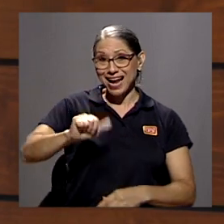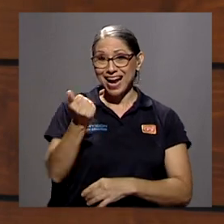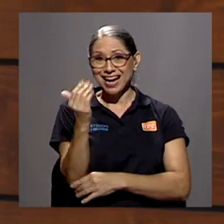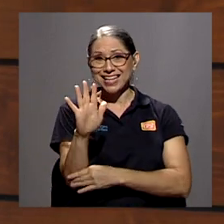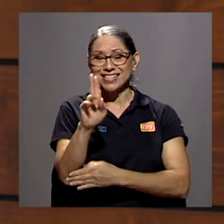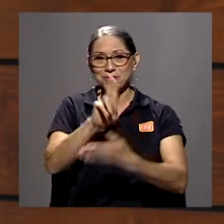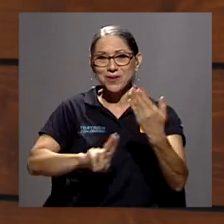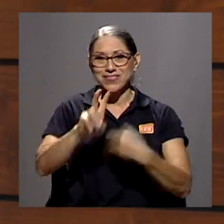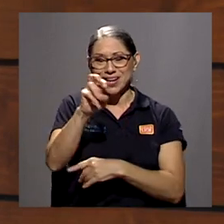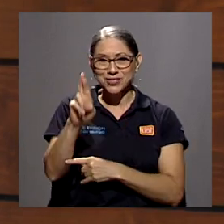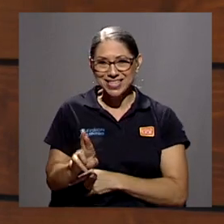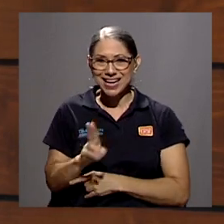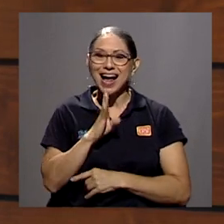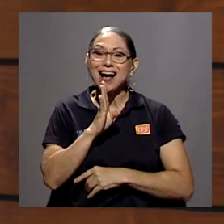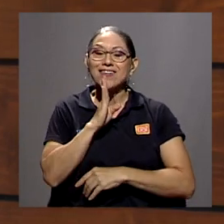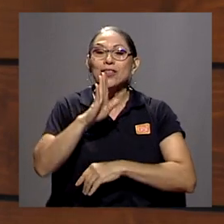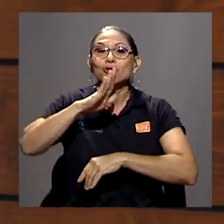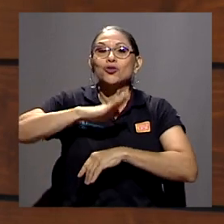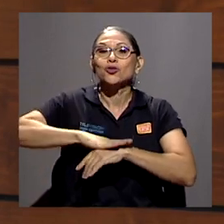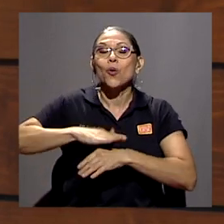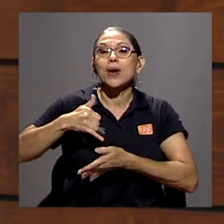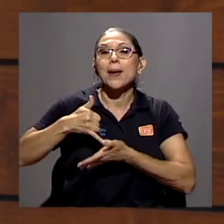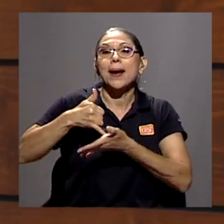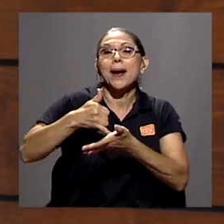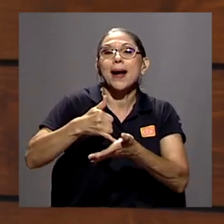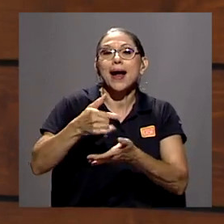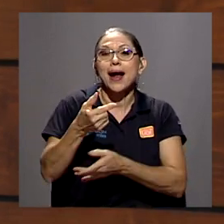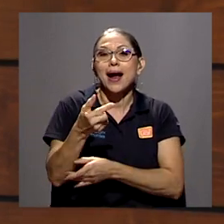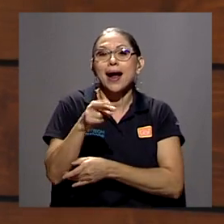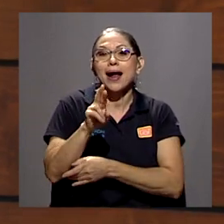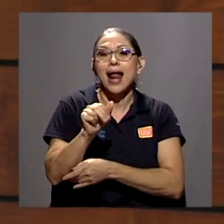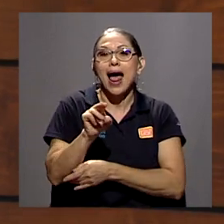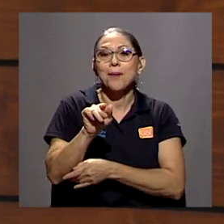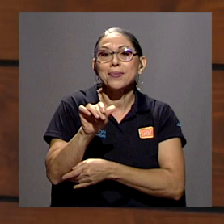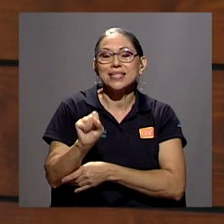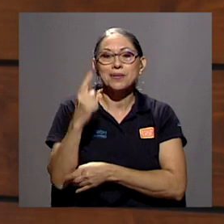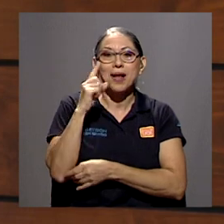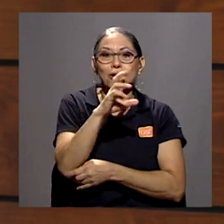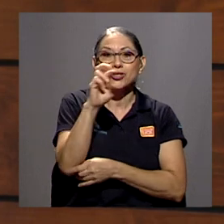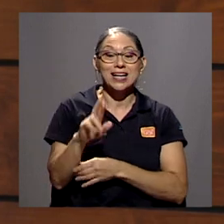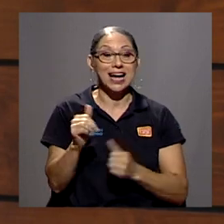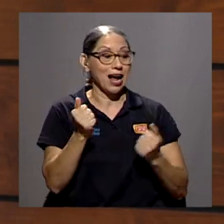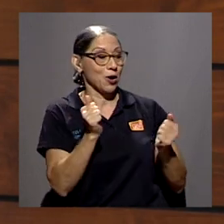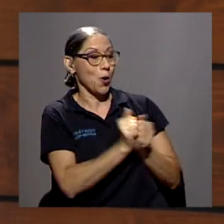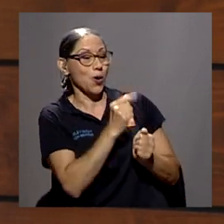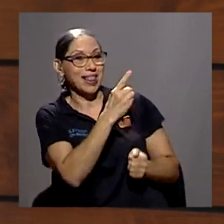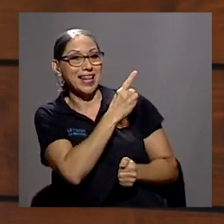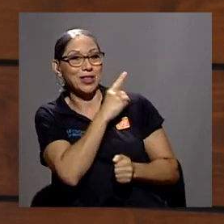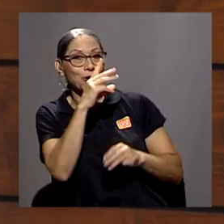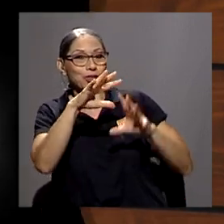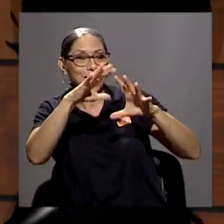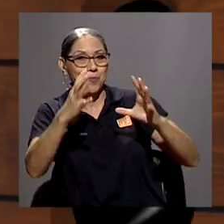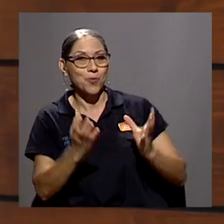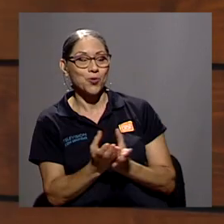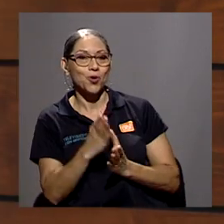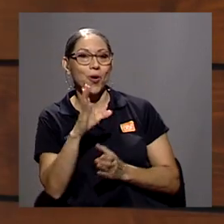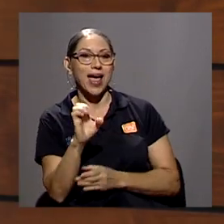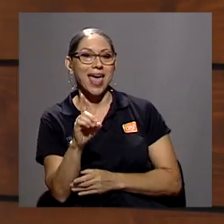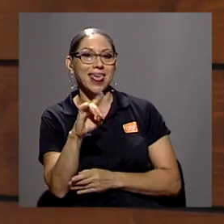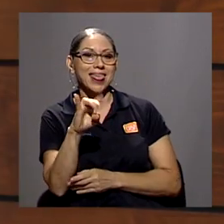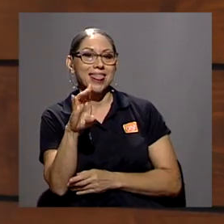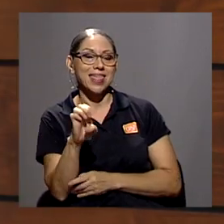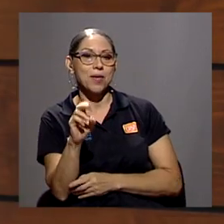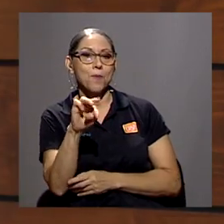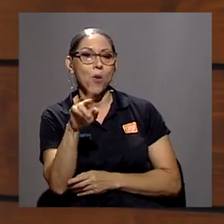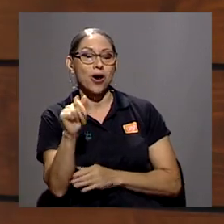15 universidad de costa rica hablando de los grandes para costa rica estamos con el director del mundo donde mora que nos presenta la voz